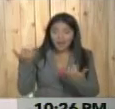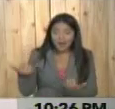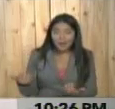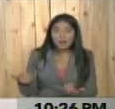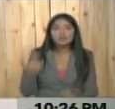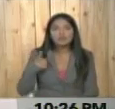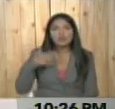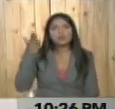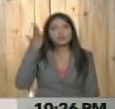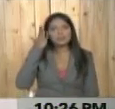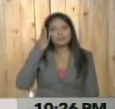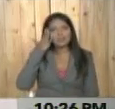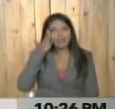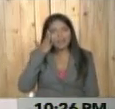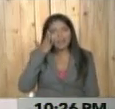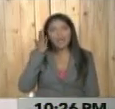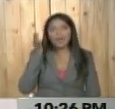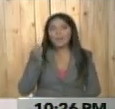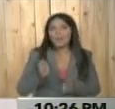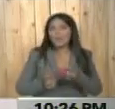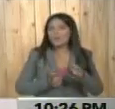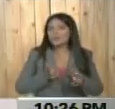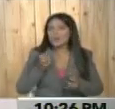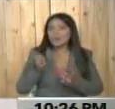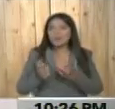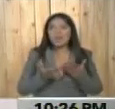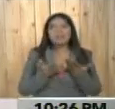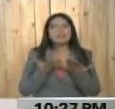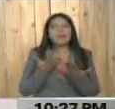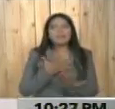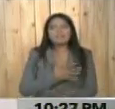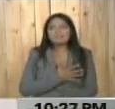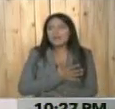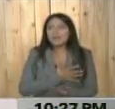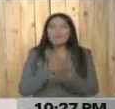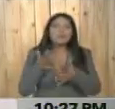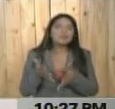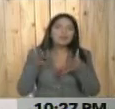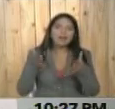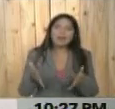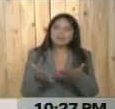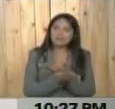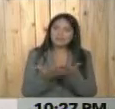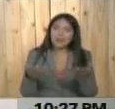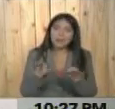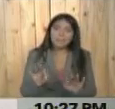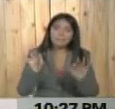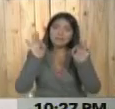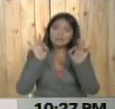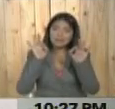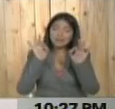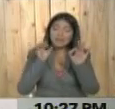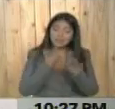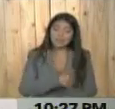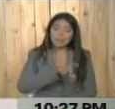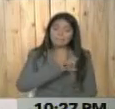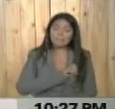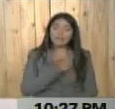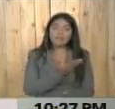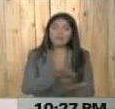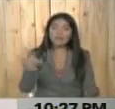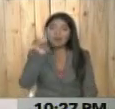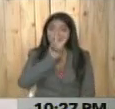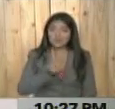que va a ser muy emocionante, muy sensible, y un regalo que le damos especial de España para toda